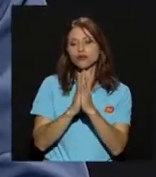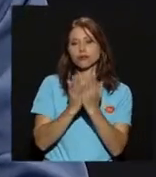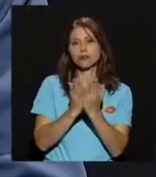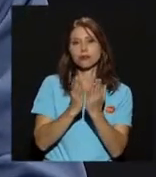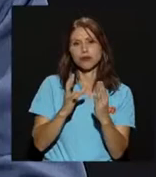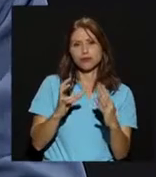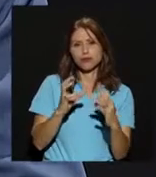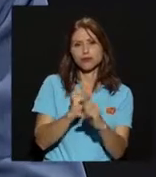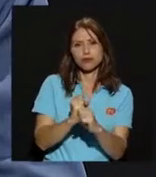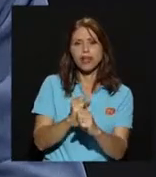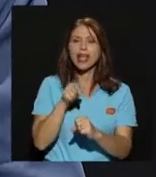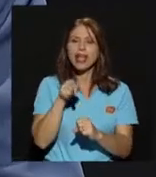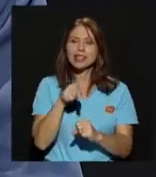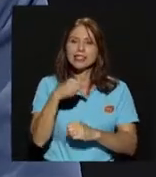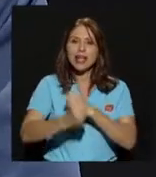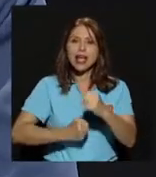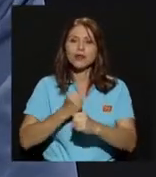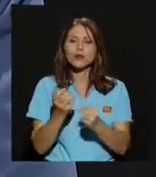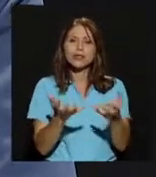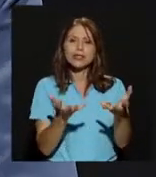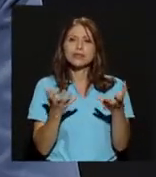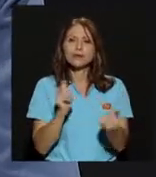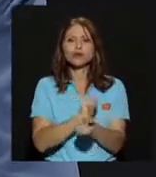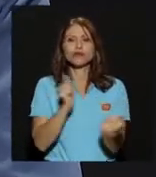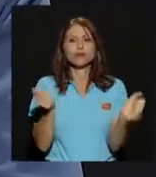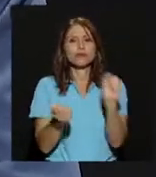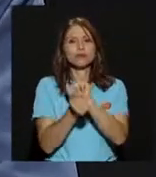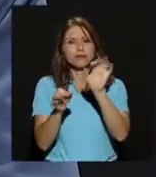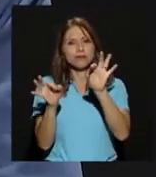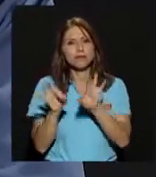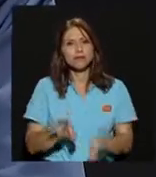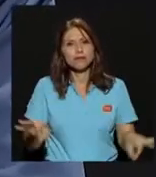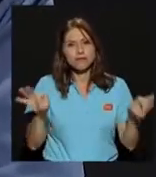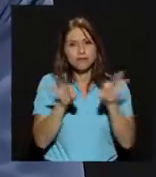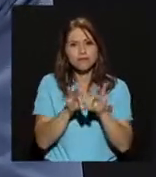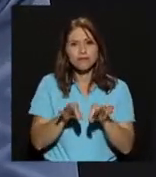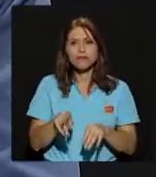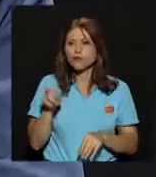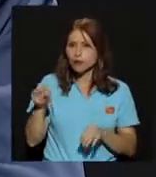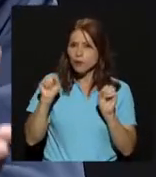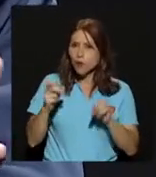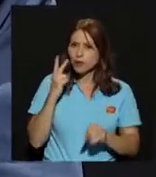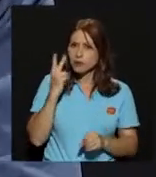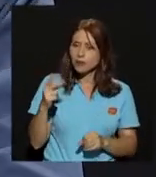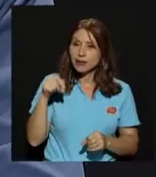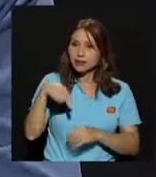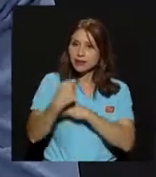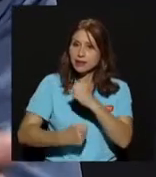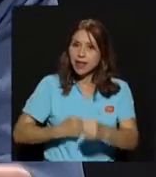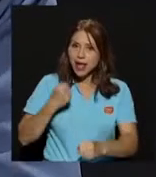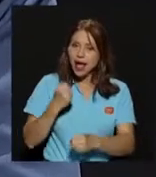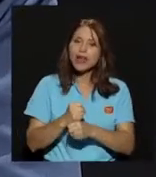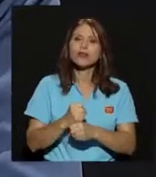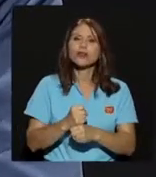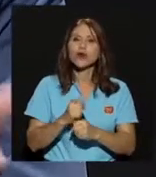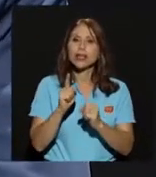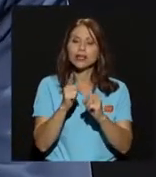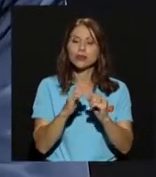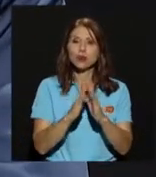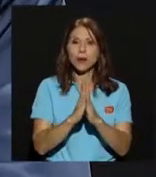año quisimos darle un cambio importante como usted puede observar este año es una memoria